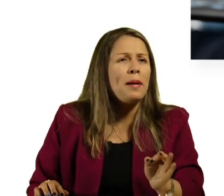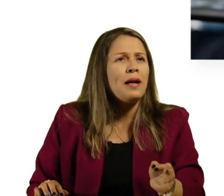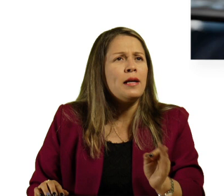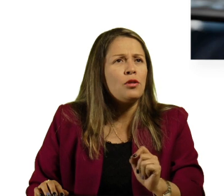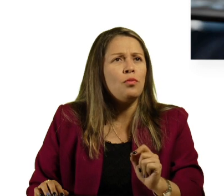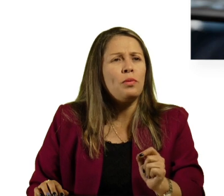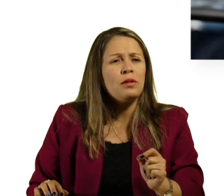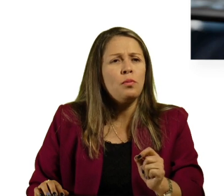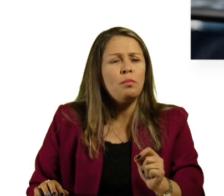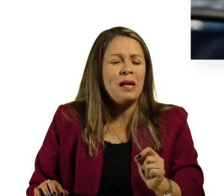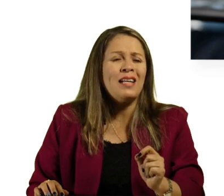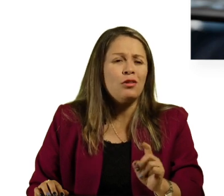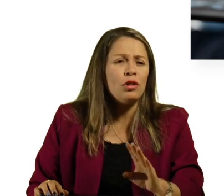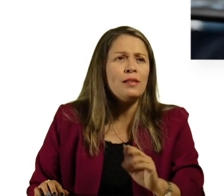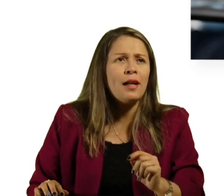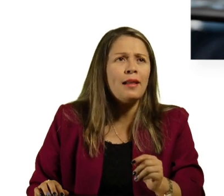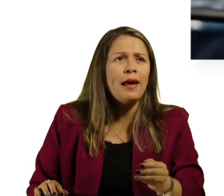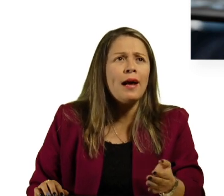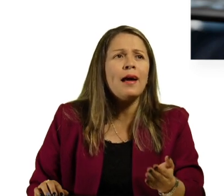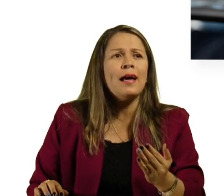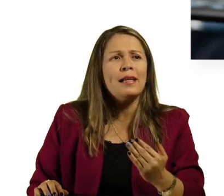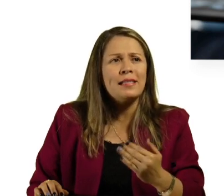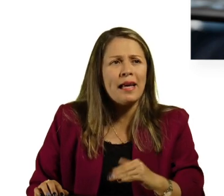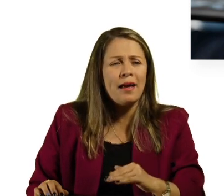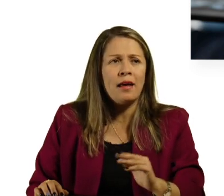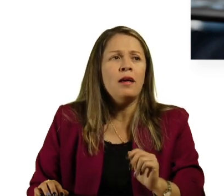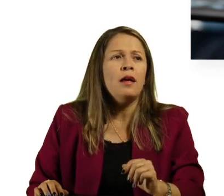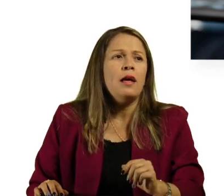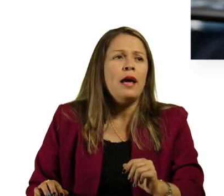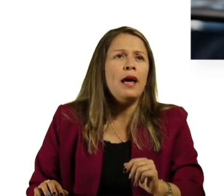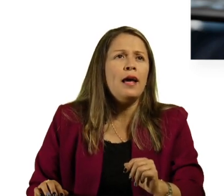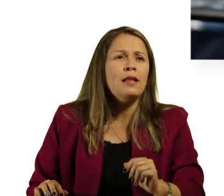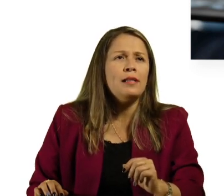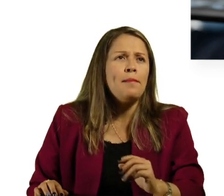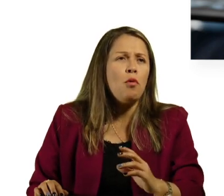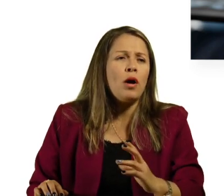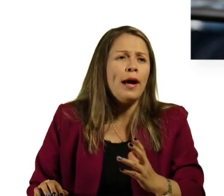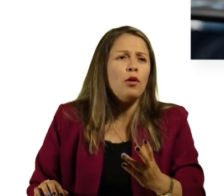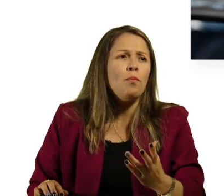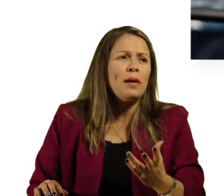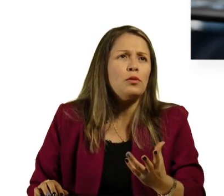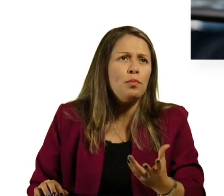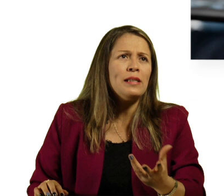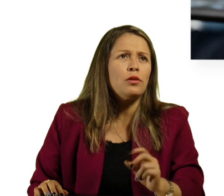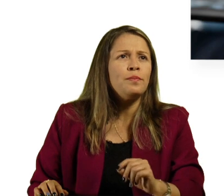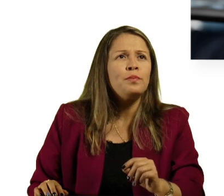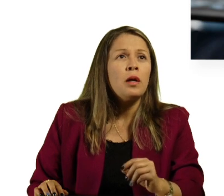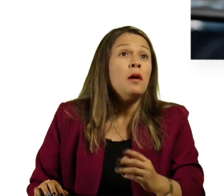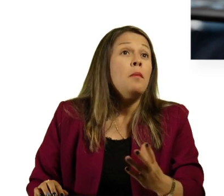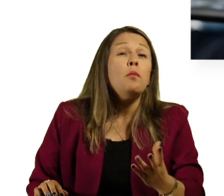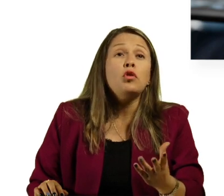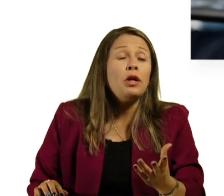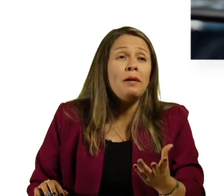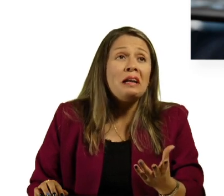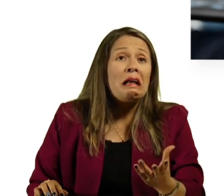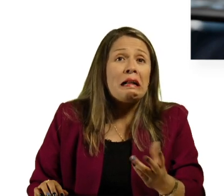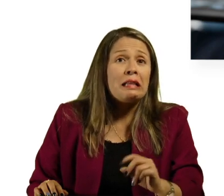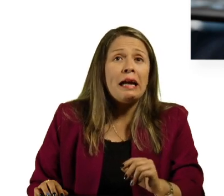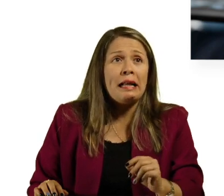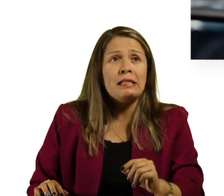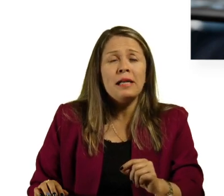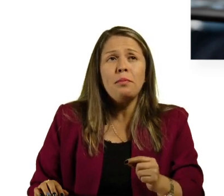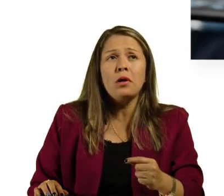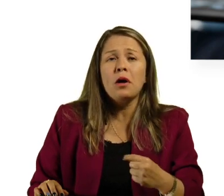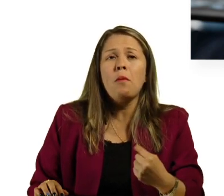adecuada planeación estratégica que se desemboque en un presupuesto? Motivan a la